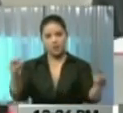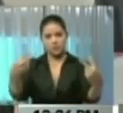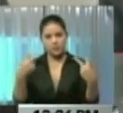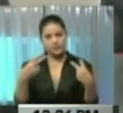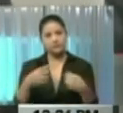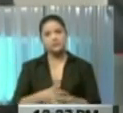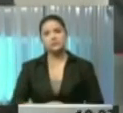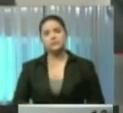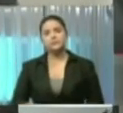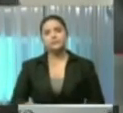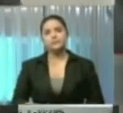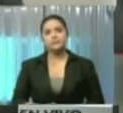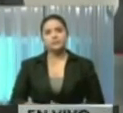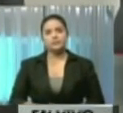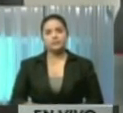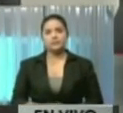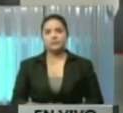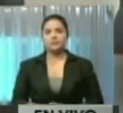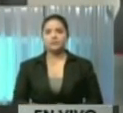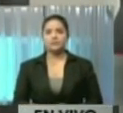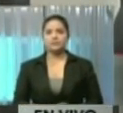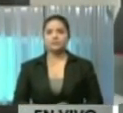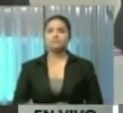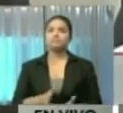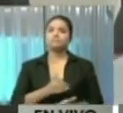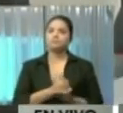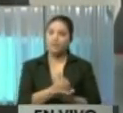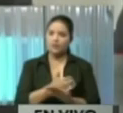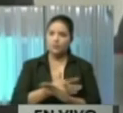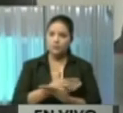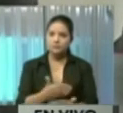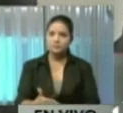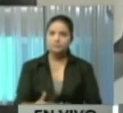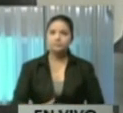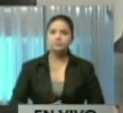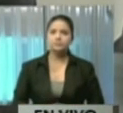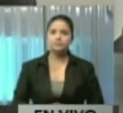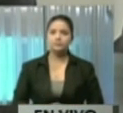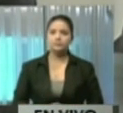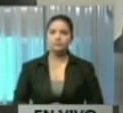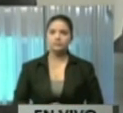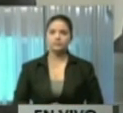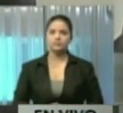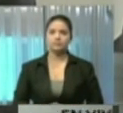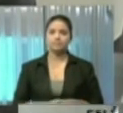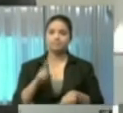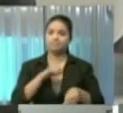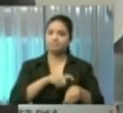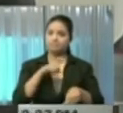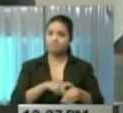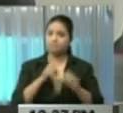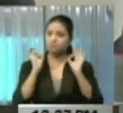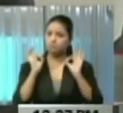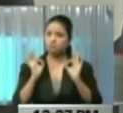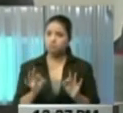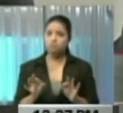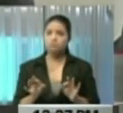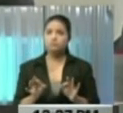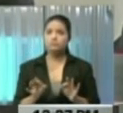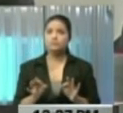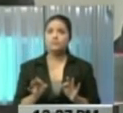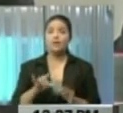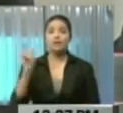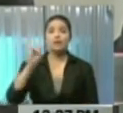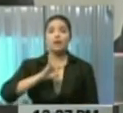Efectivamente, en función de contribuir, de tributar para el uso racional y eficiente de la